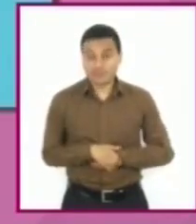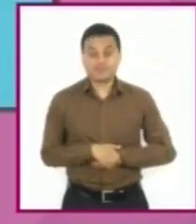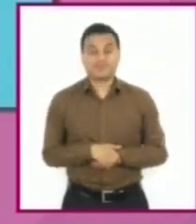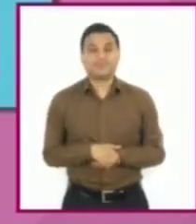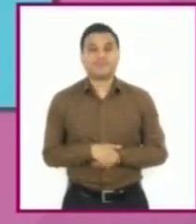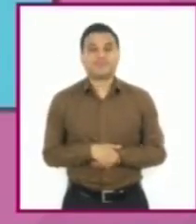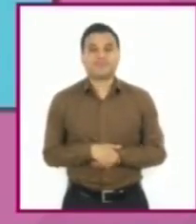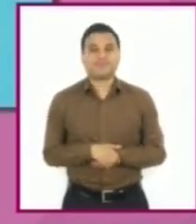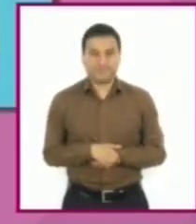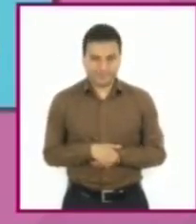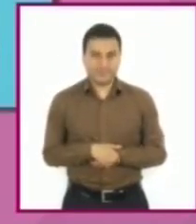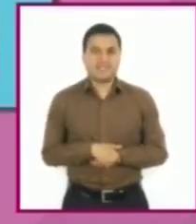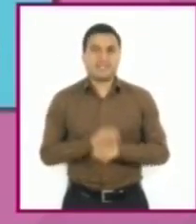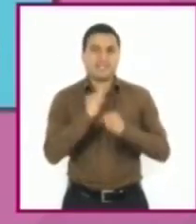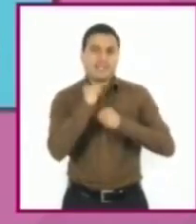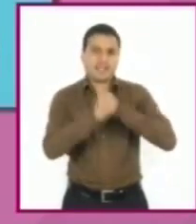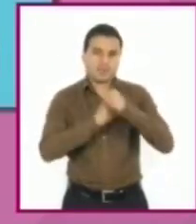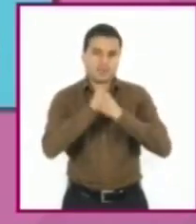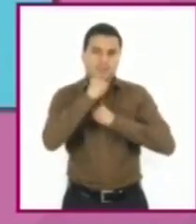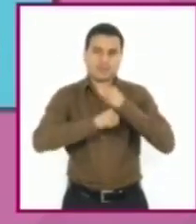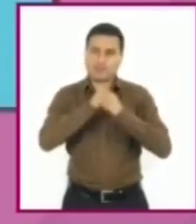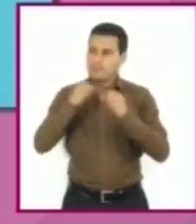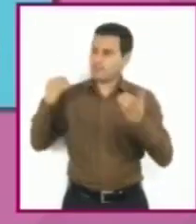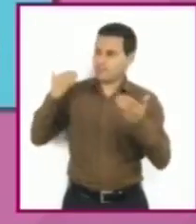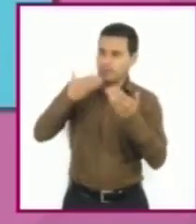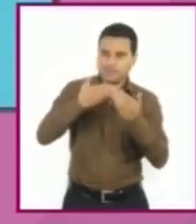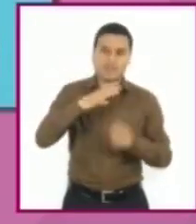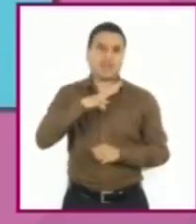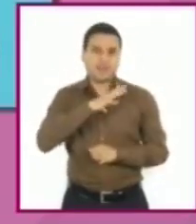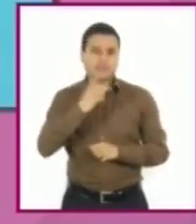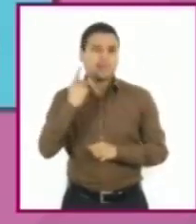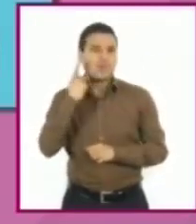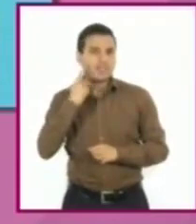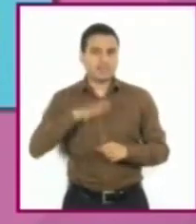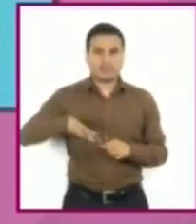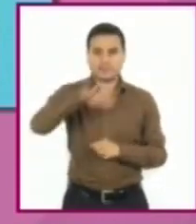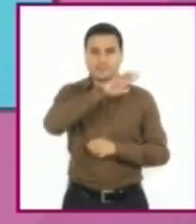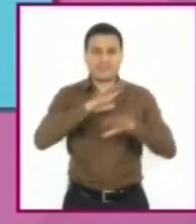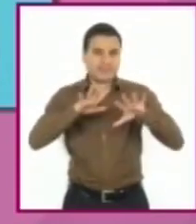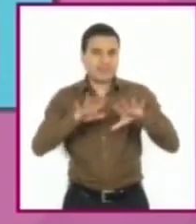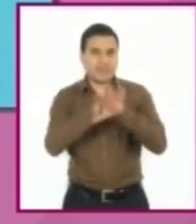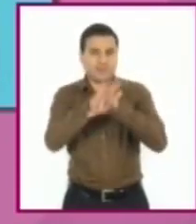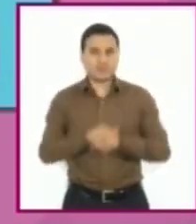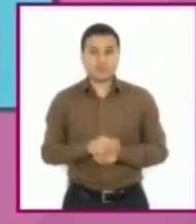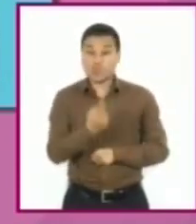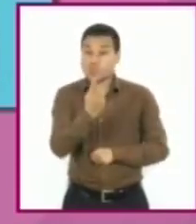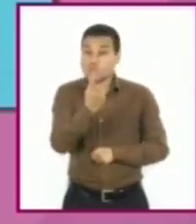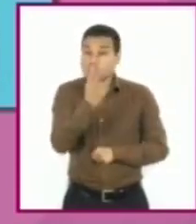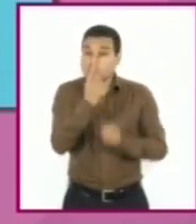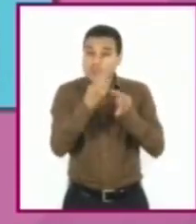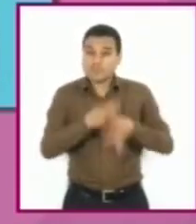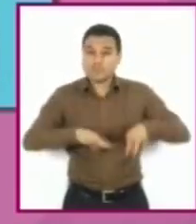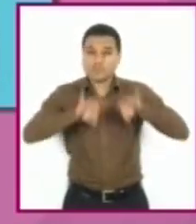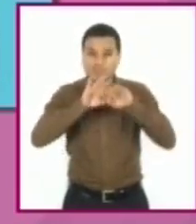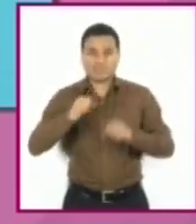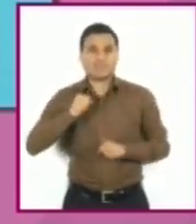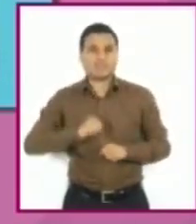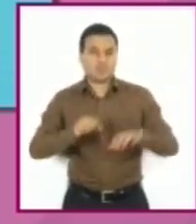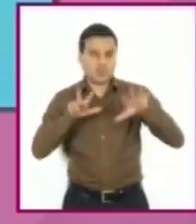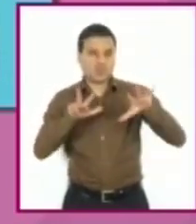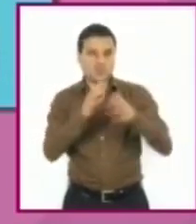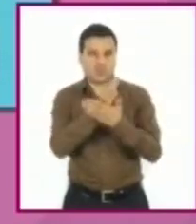A lo largo de la historia se han dado grandes cambios políticos y sociales. Uno de ellos se dio a mediados del siglo